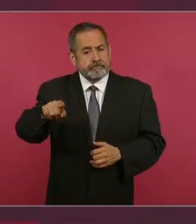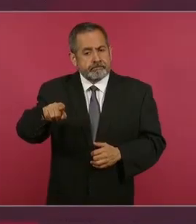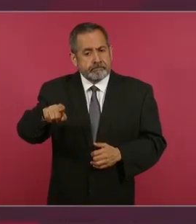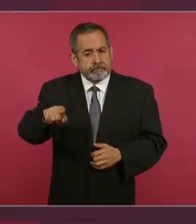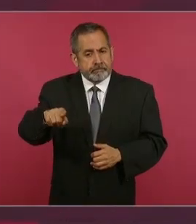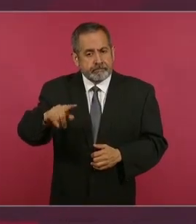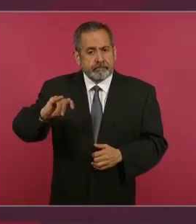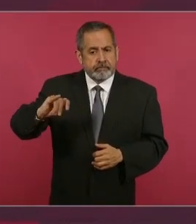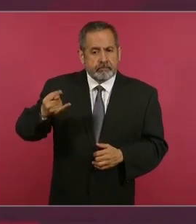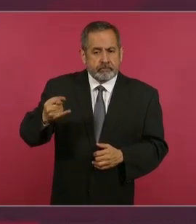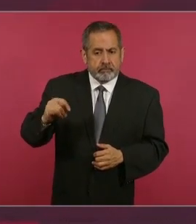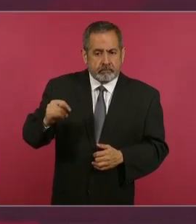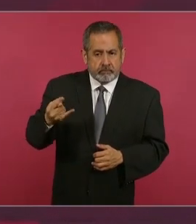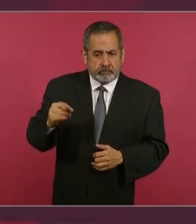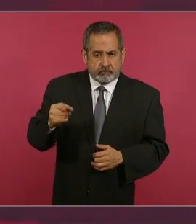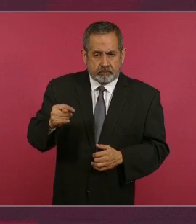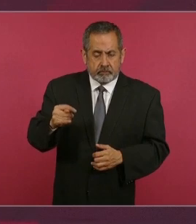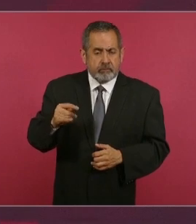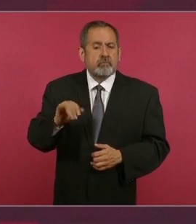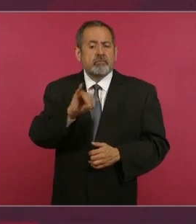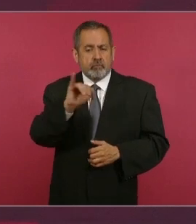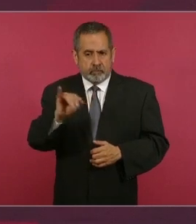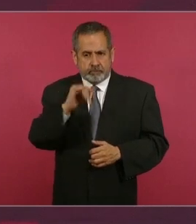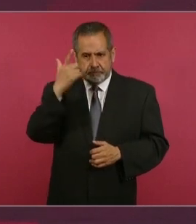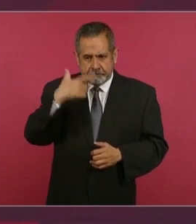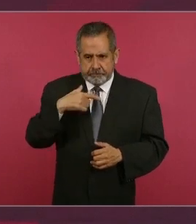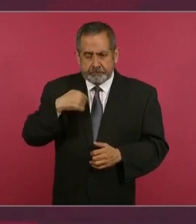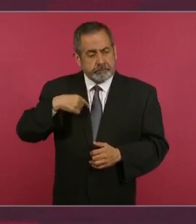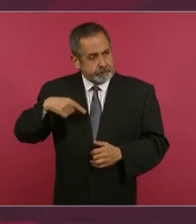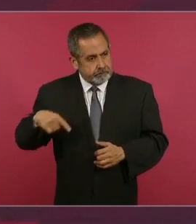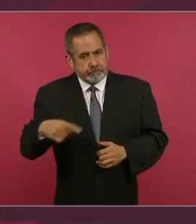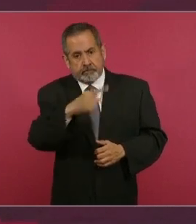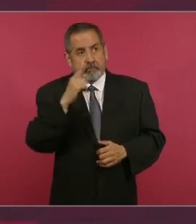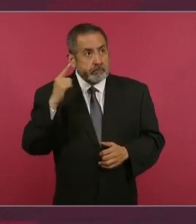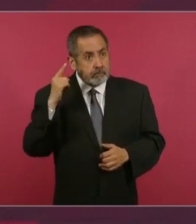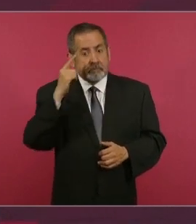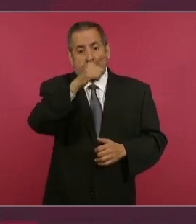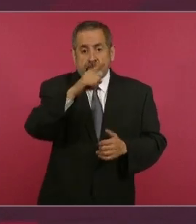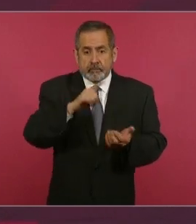a Tijuana, porque vamos a estar